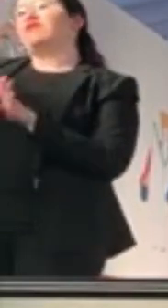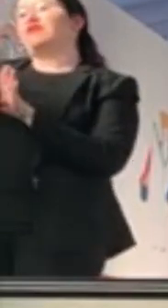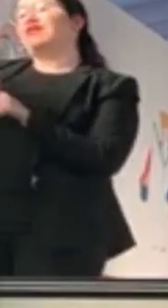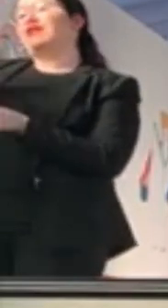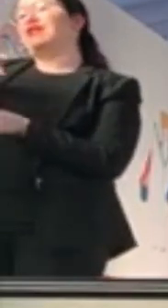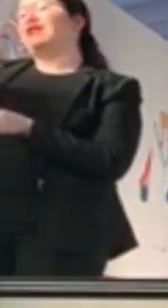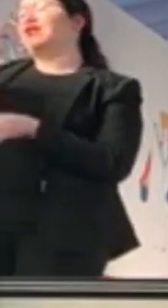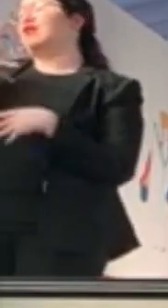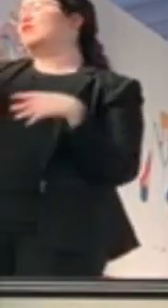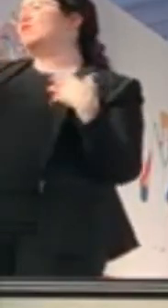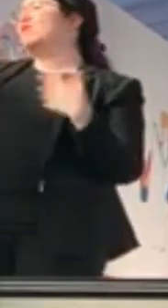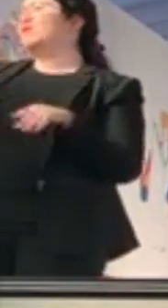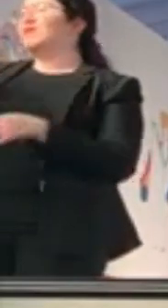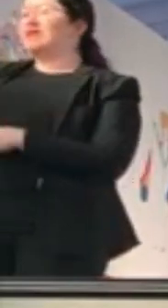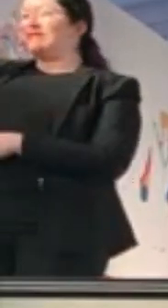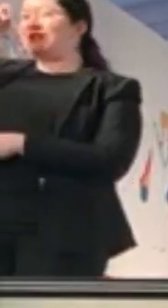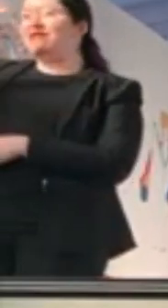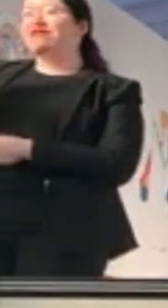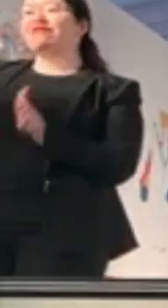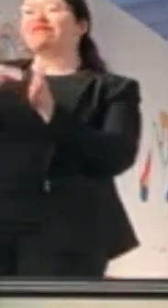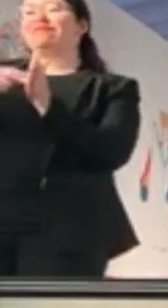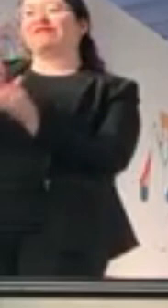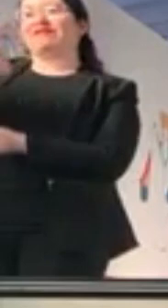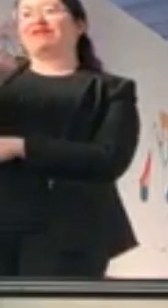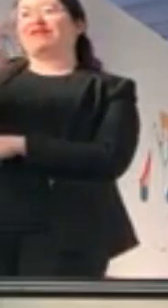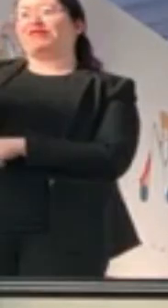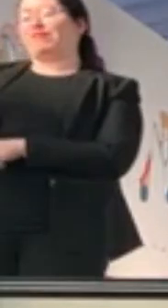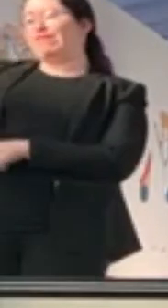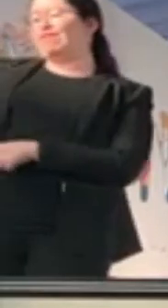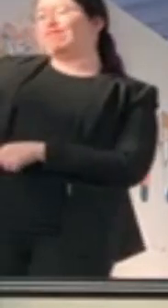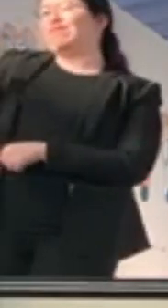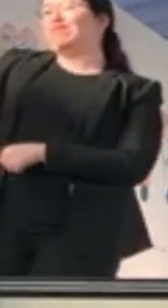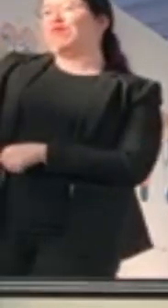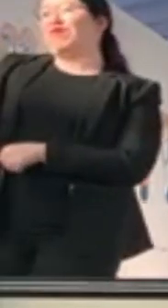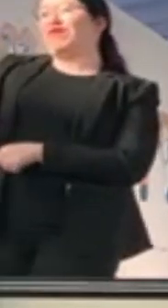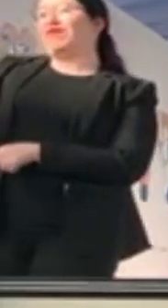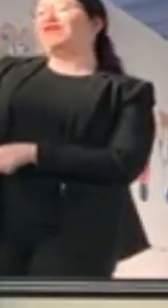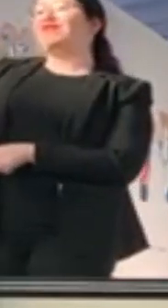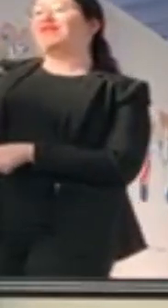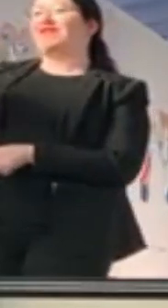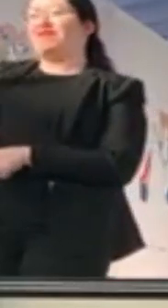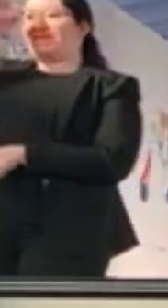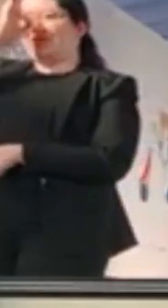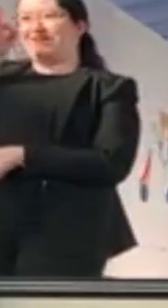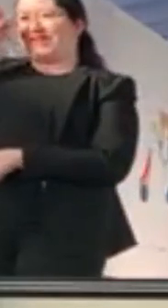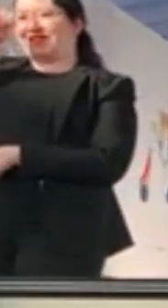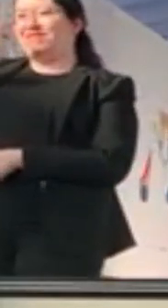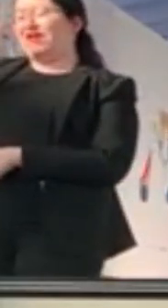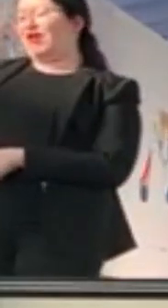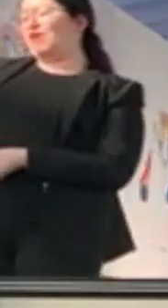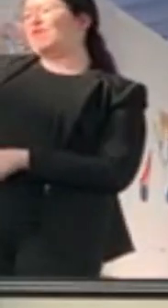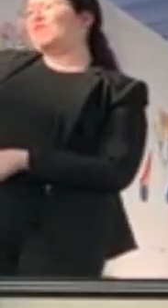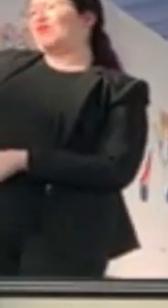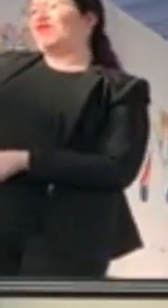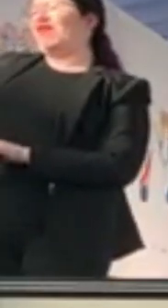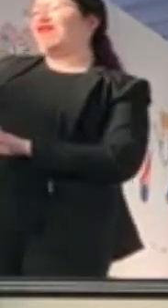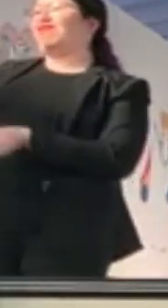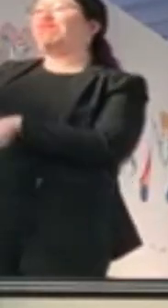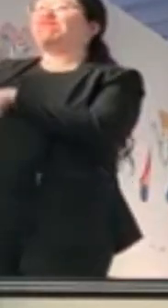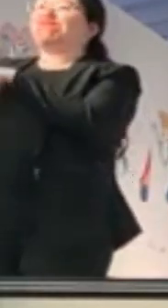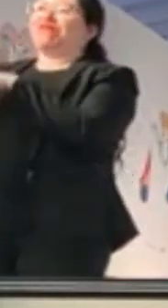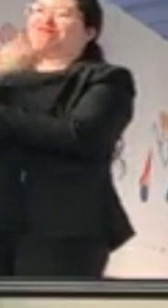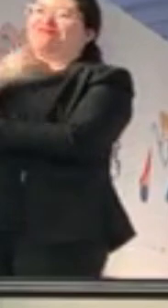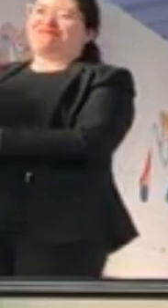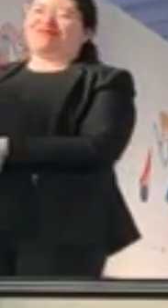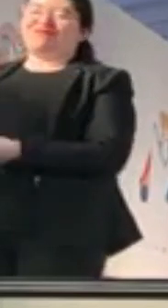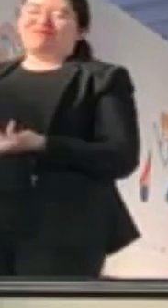fraude dolorosísimo en 2006 que impuso al comandante Borola Salas Felipe Sagrado Corazón de Jesús Calderón en la presidencia de